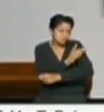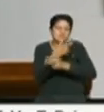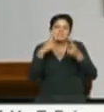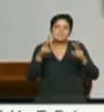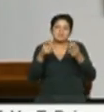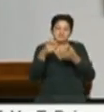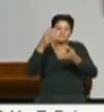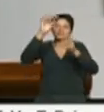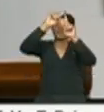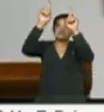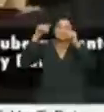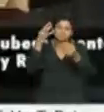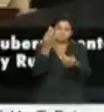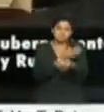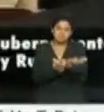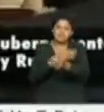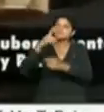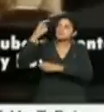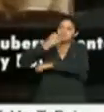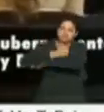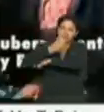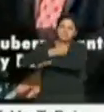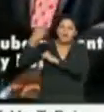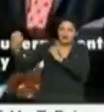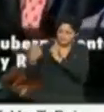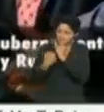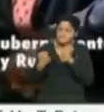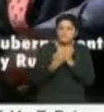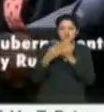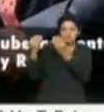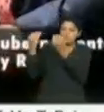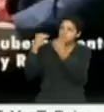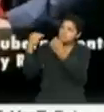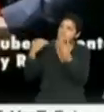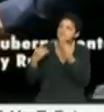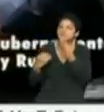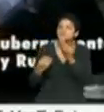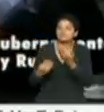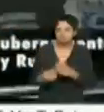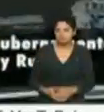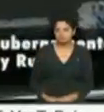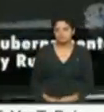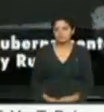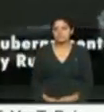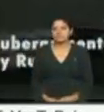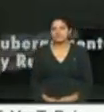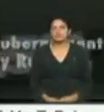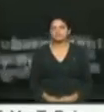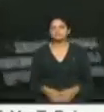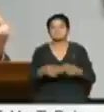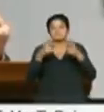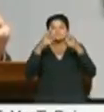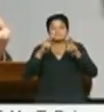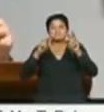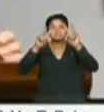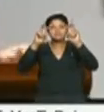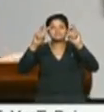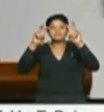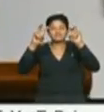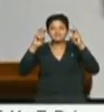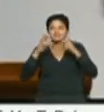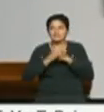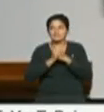vamos a hacer con el apoyo de Rusia. El canciller informó sobre otros acuerdos en lo referente a navegación espacial.